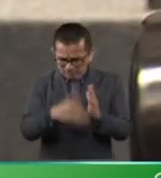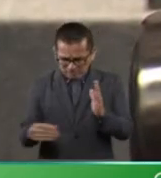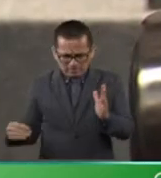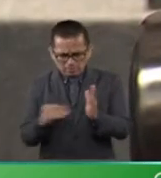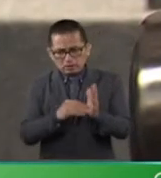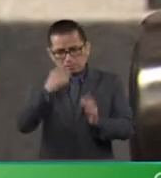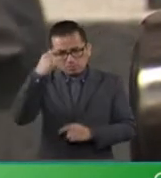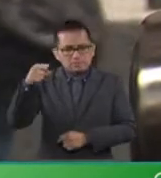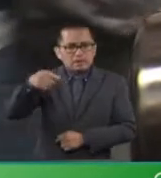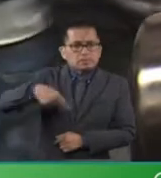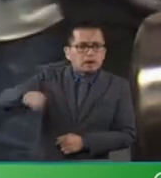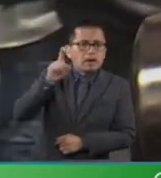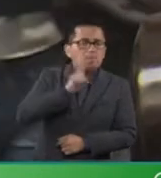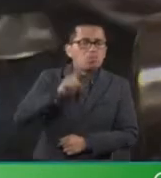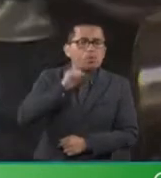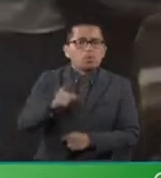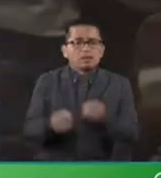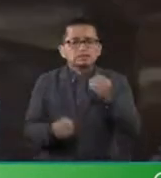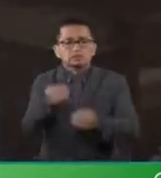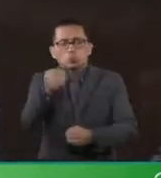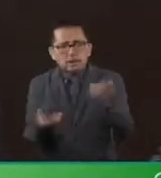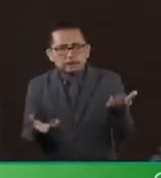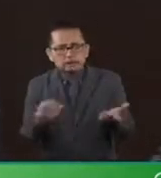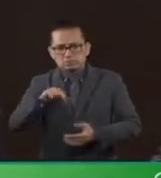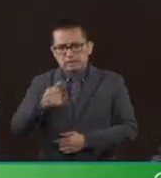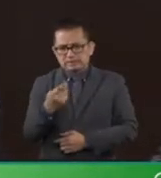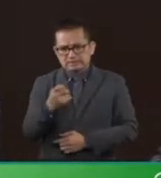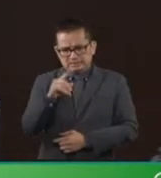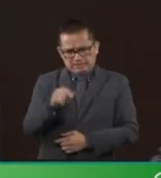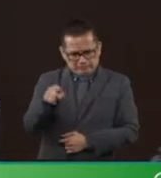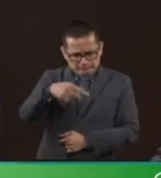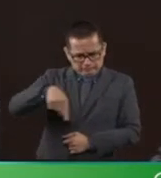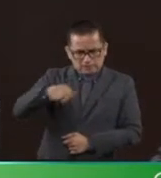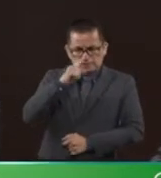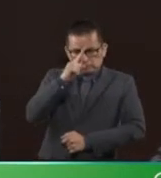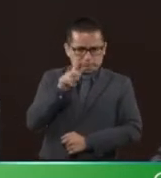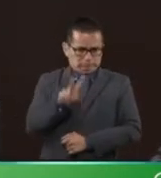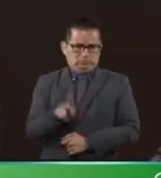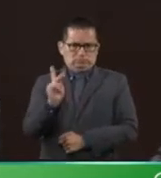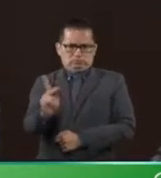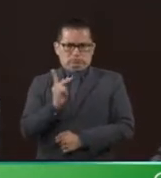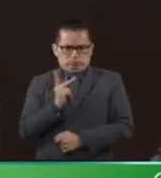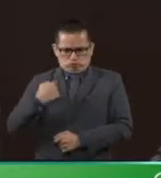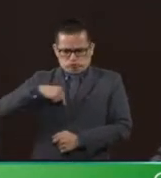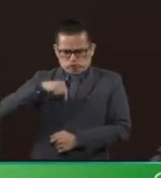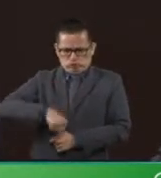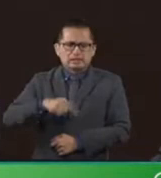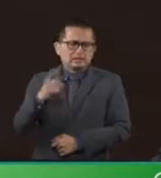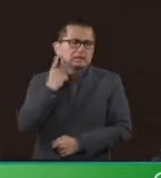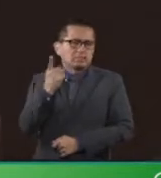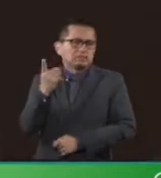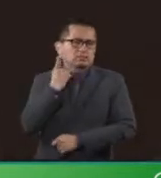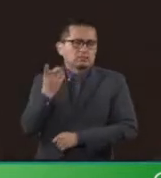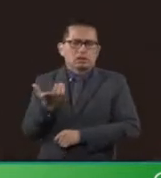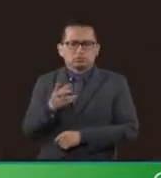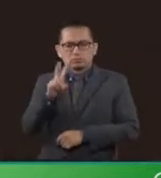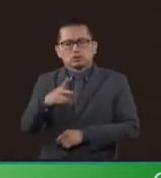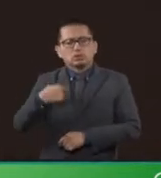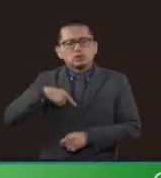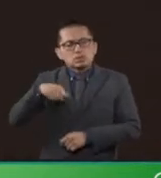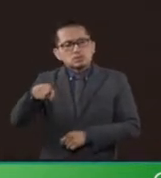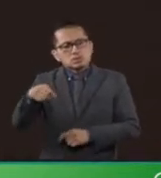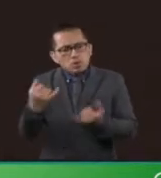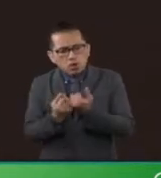nosotras quienes hoy compañeras diputadas estamos aquí al igual que millones de mujeres en México tuvieron que vencer